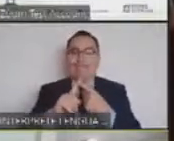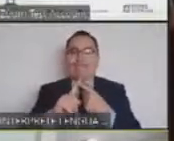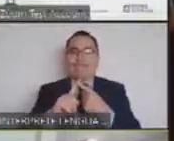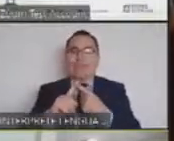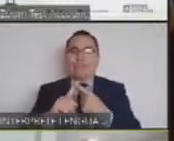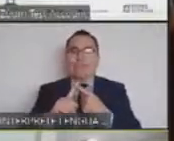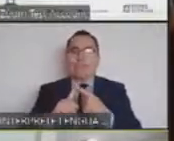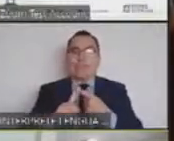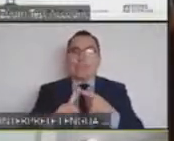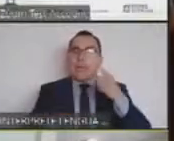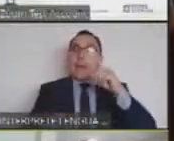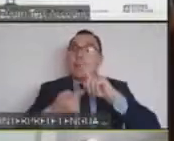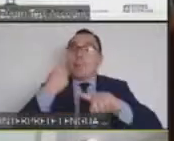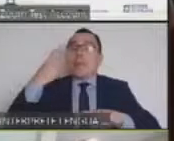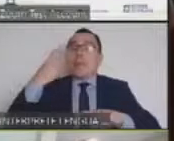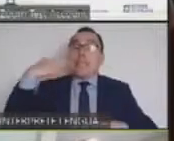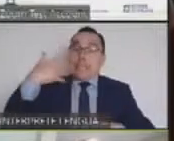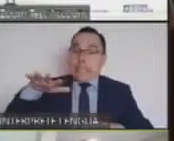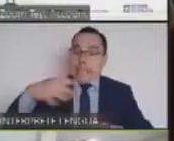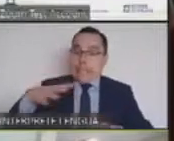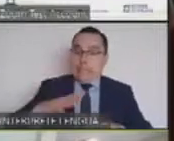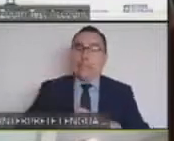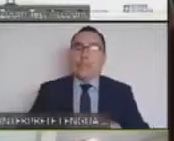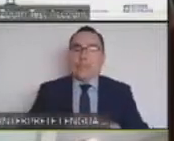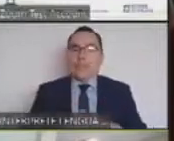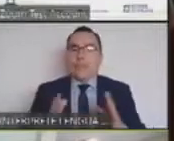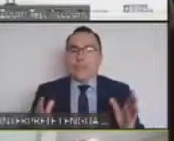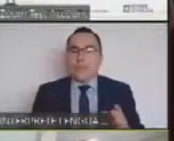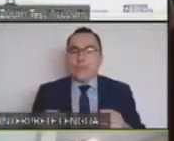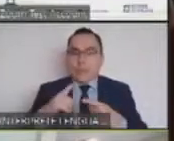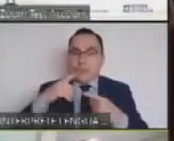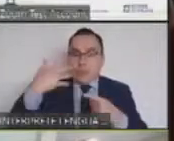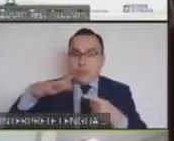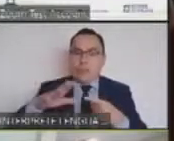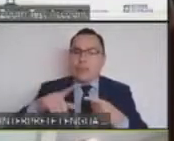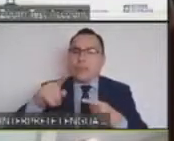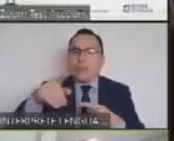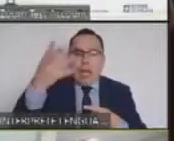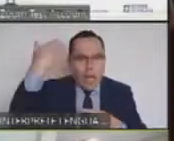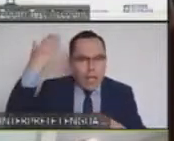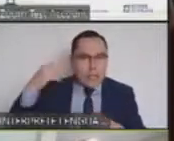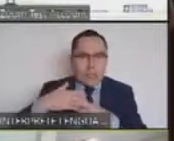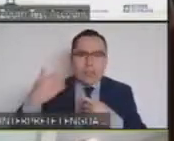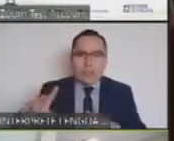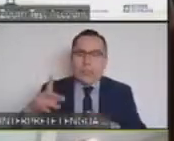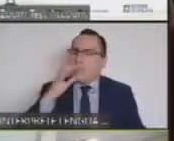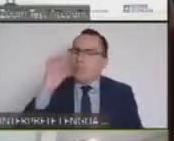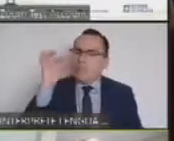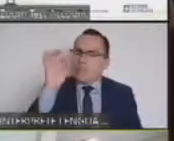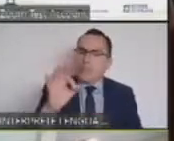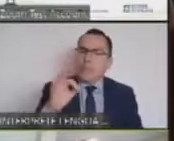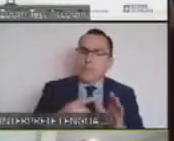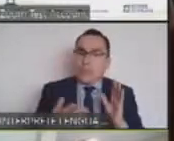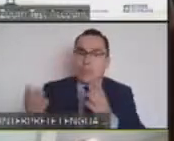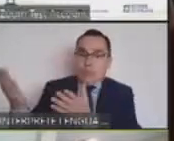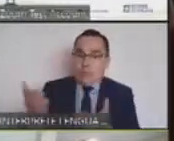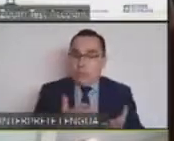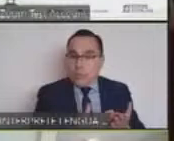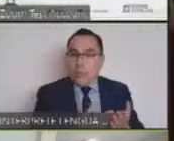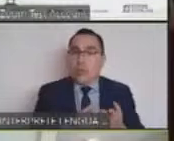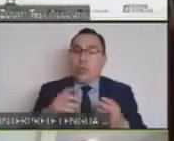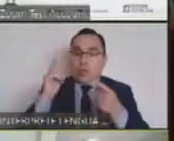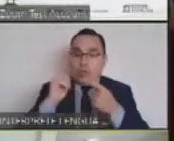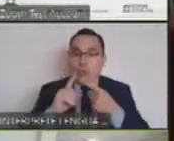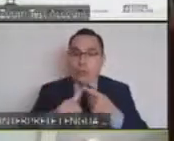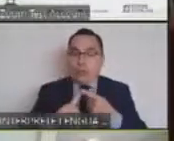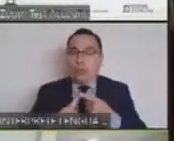Una primera cuestión importante sobre la que se han referido precisamente nuestros invitados, cosa